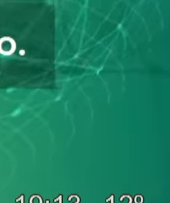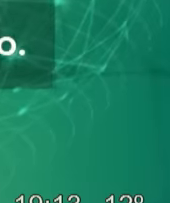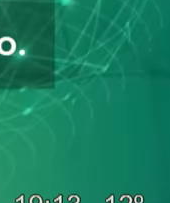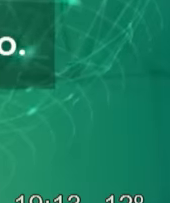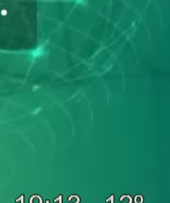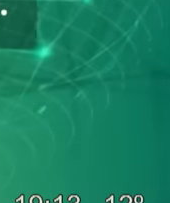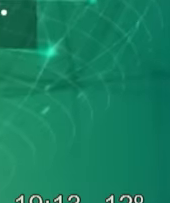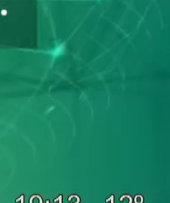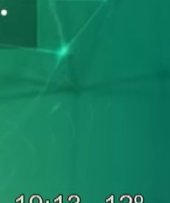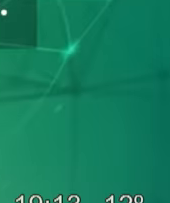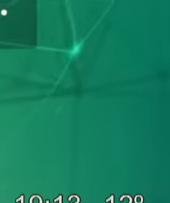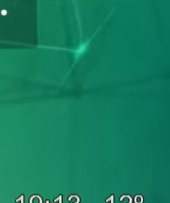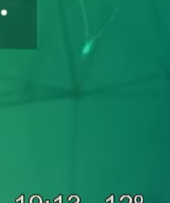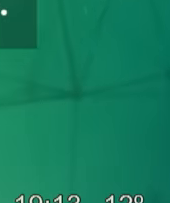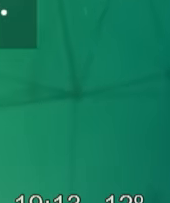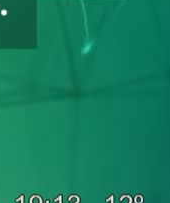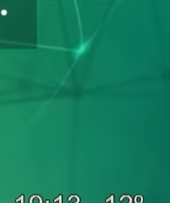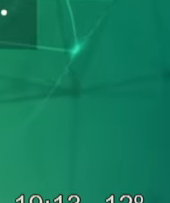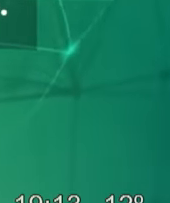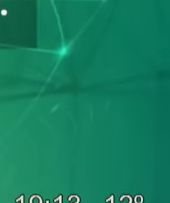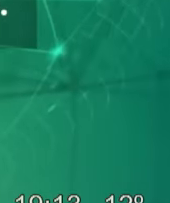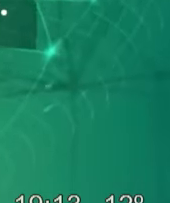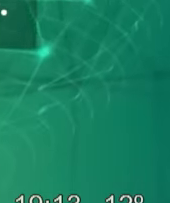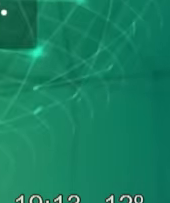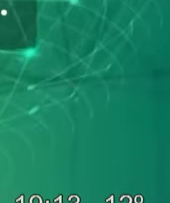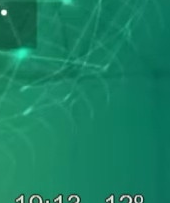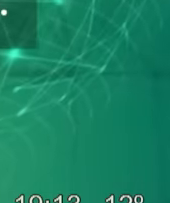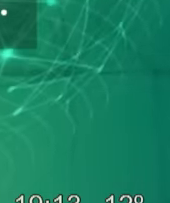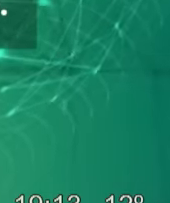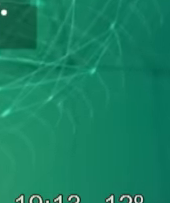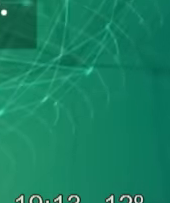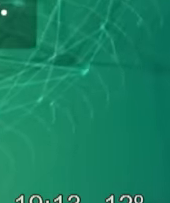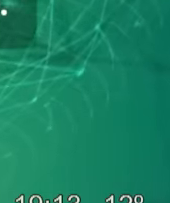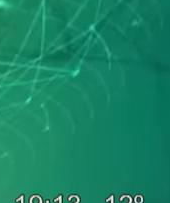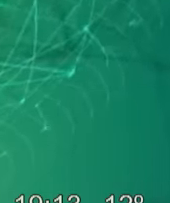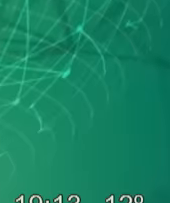que mandar eso. Porque ahí te dejan revelada al cohete.